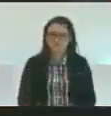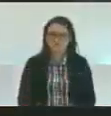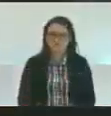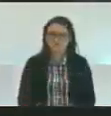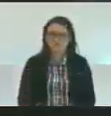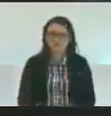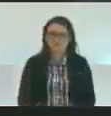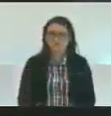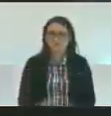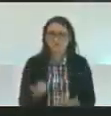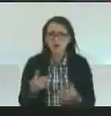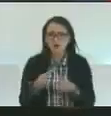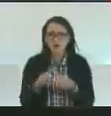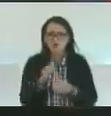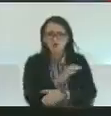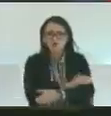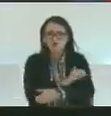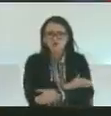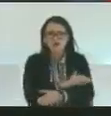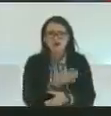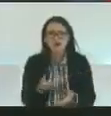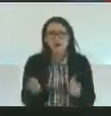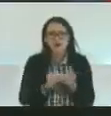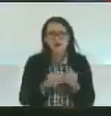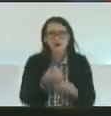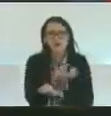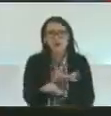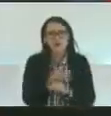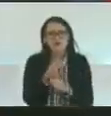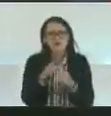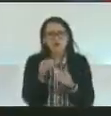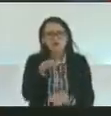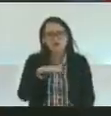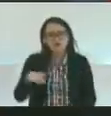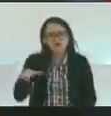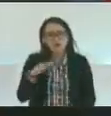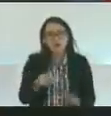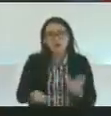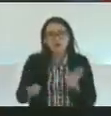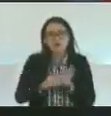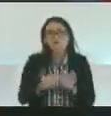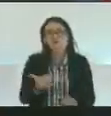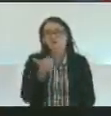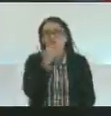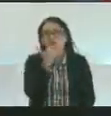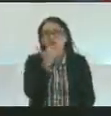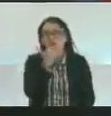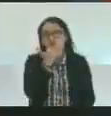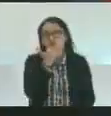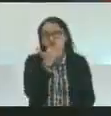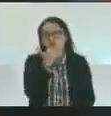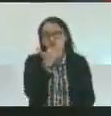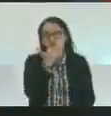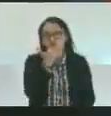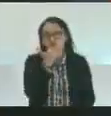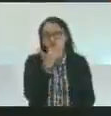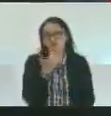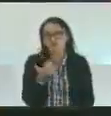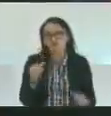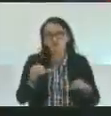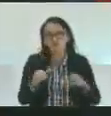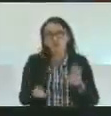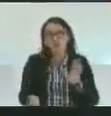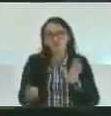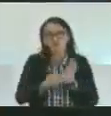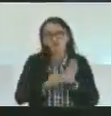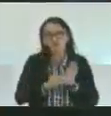Hoy la derecha trató de montar guarimba en todo el país y volvieron a fracasar. La derecha volvió a fracasar